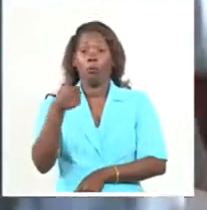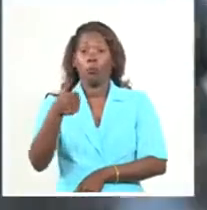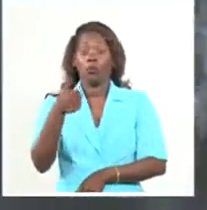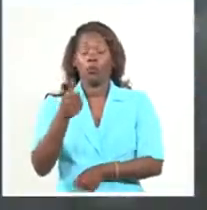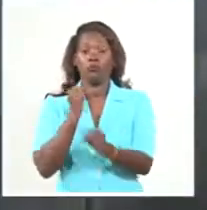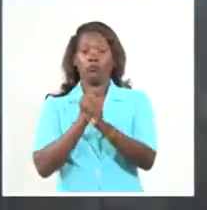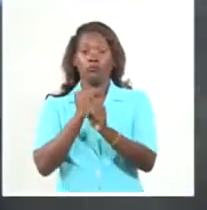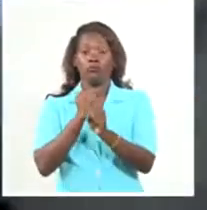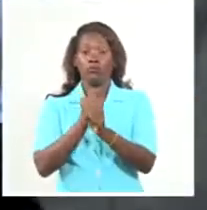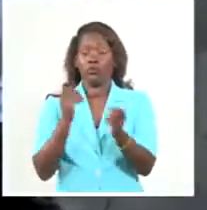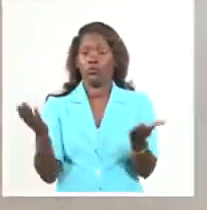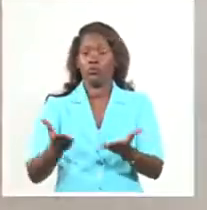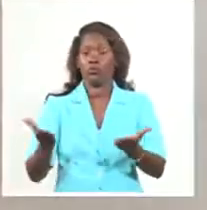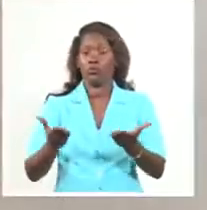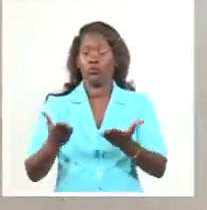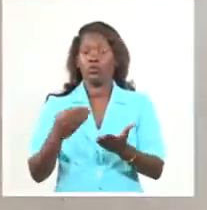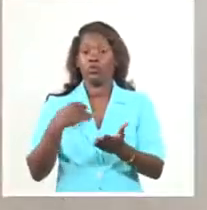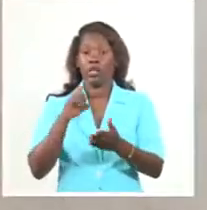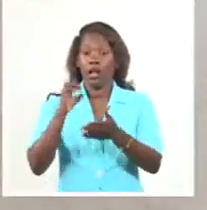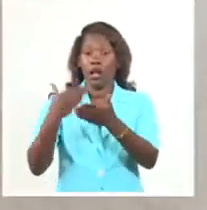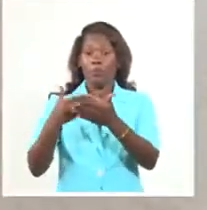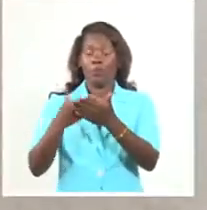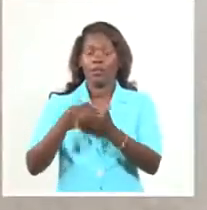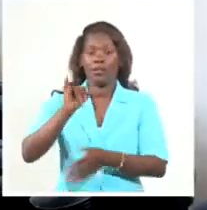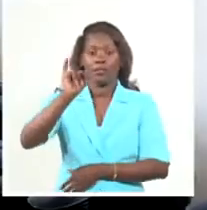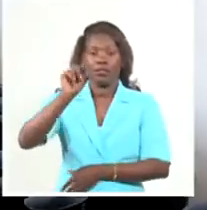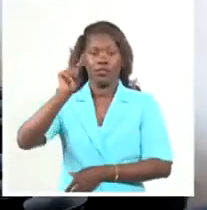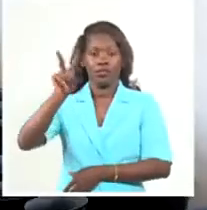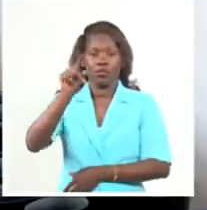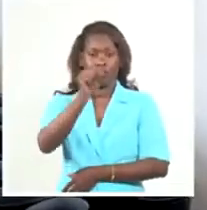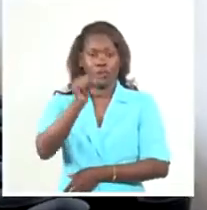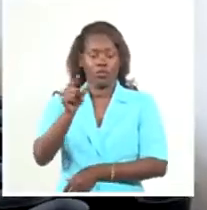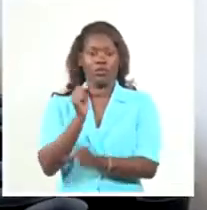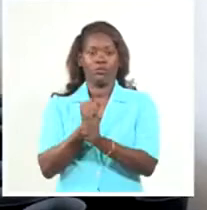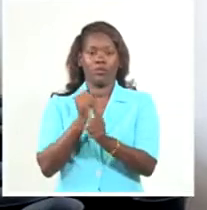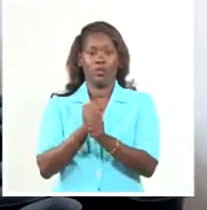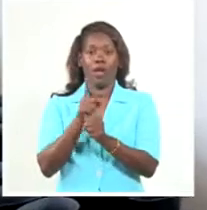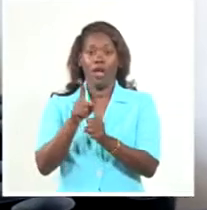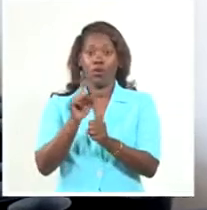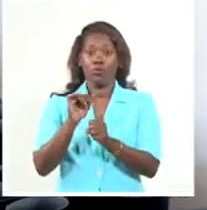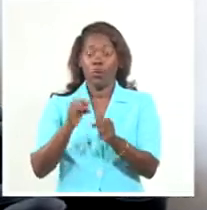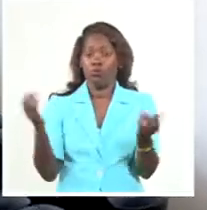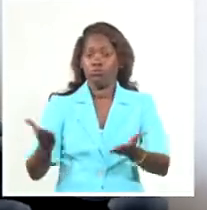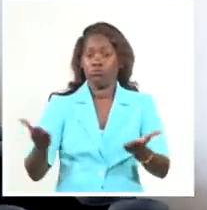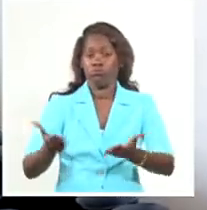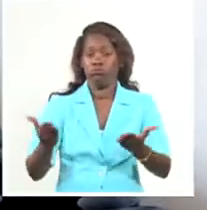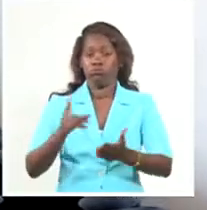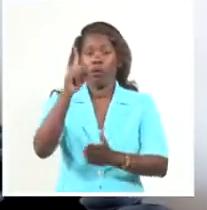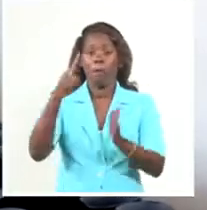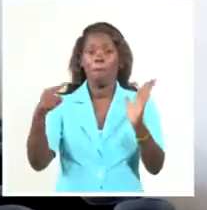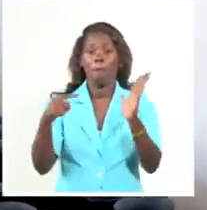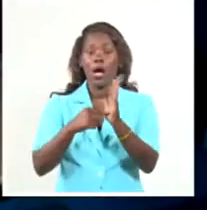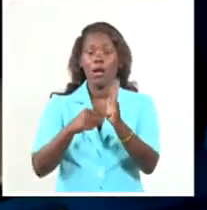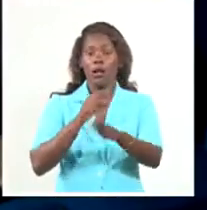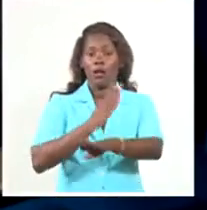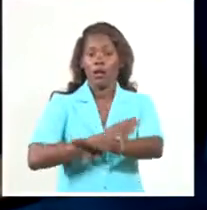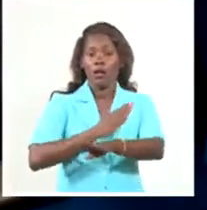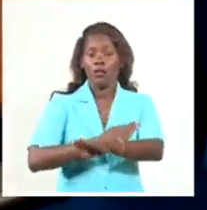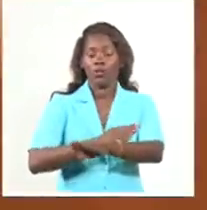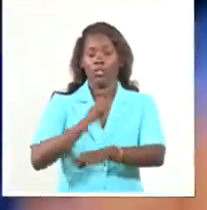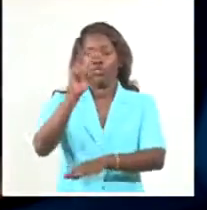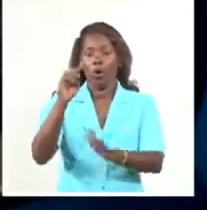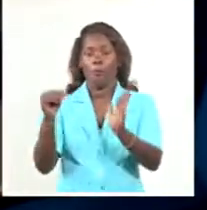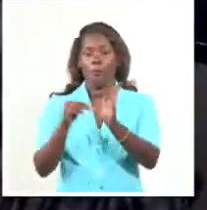mercantil cuenta con 62 trabajadores y tiene una capacidad productiva de 1,000 pares de botas y 2,000 de chancletas al día.